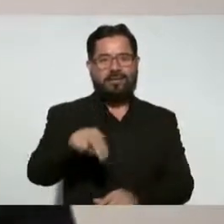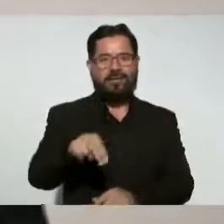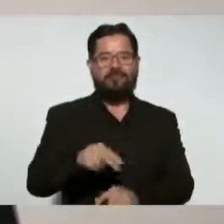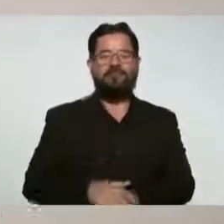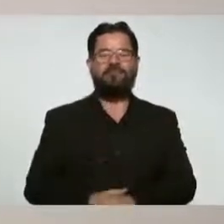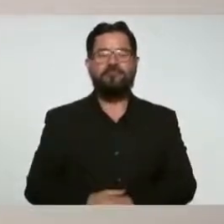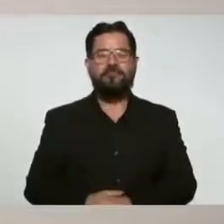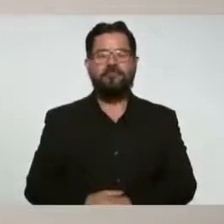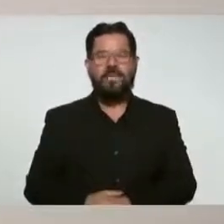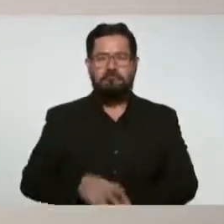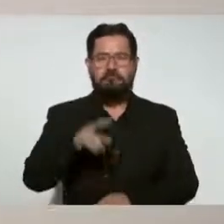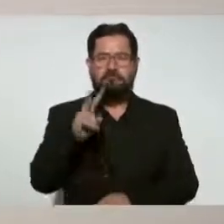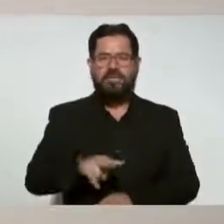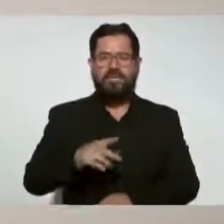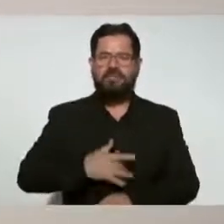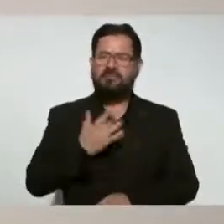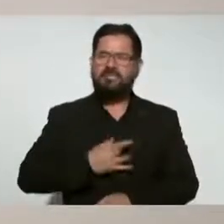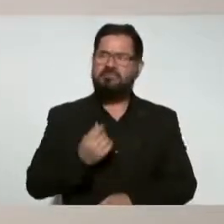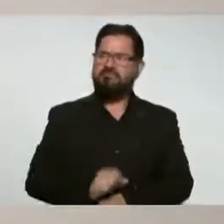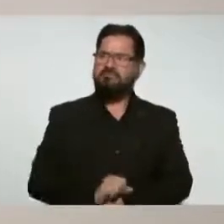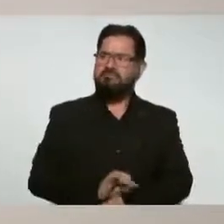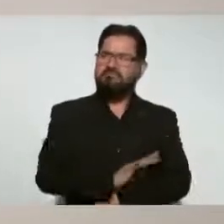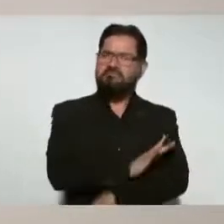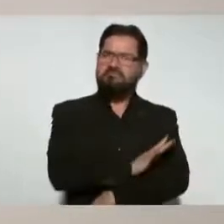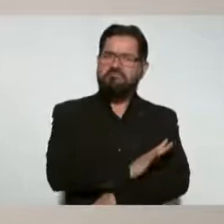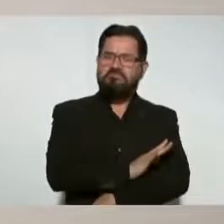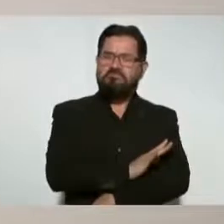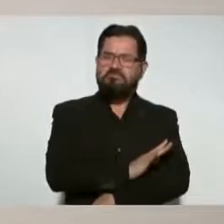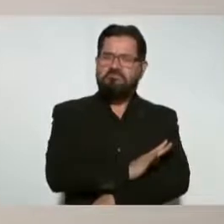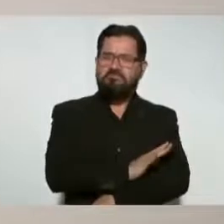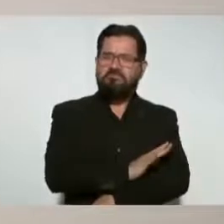muy estimulante el